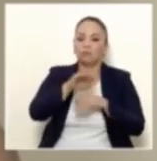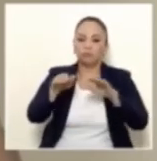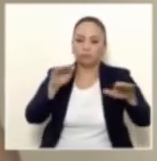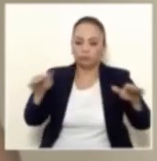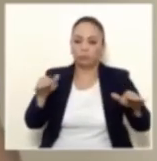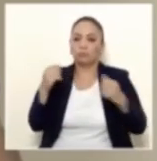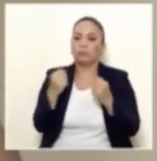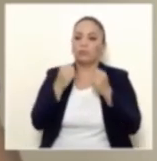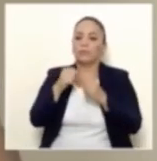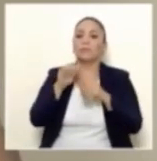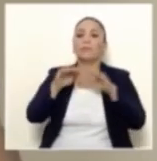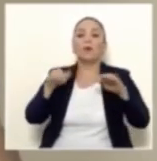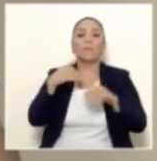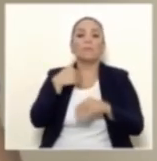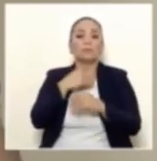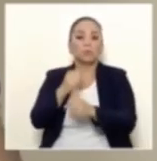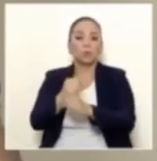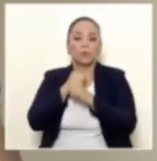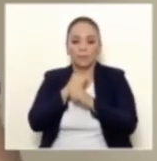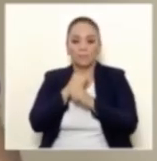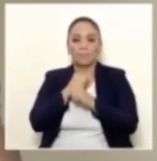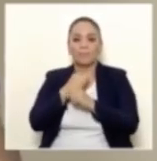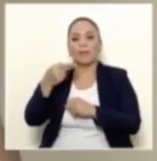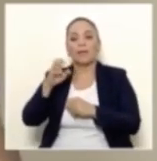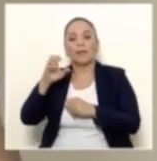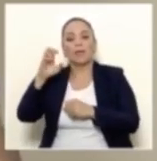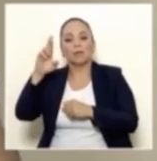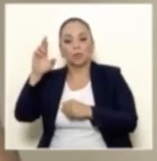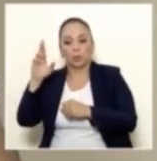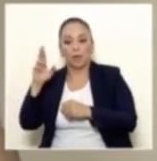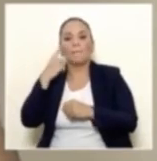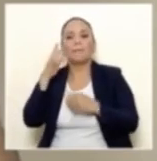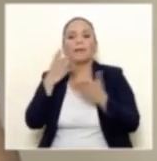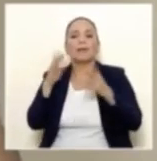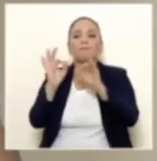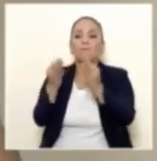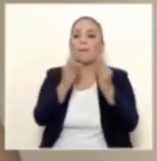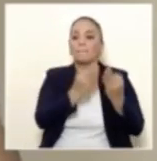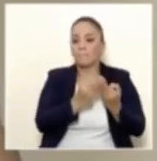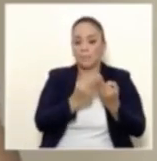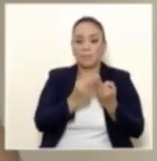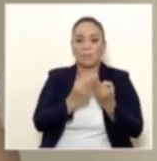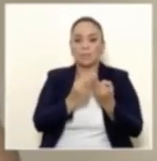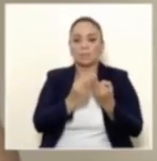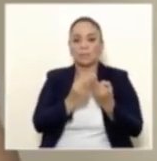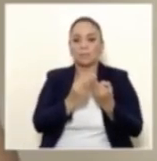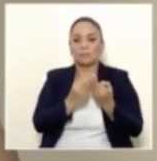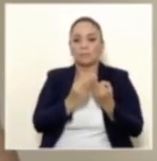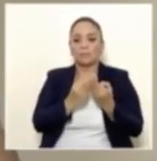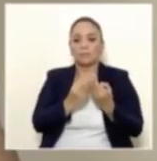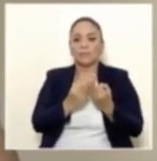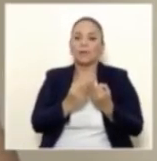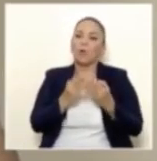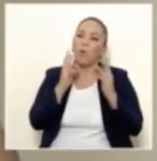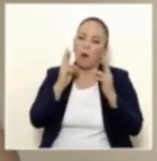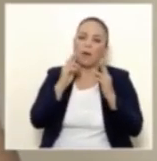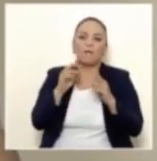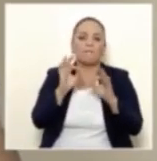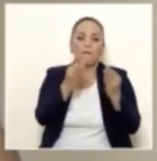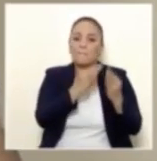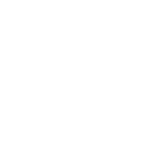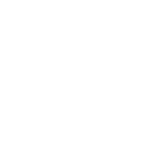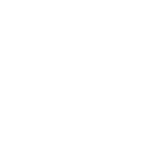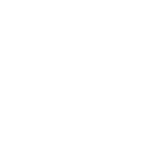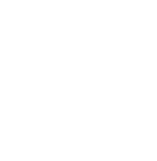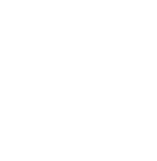el señor ministro de seguridad y don héctor para que las familias no presenten resistencia a este